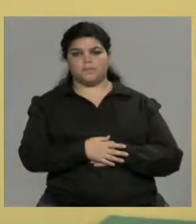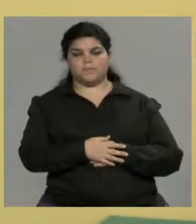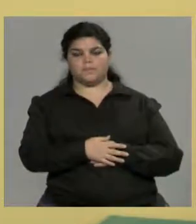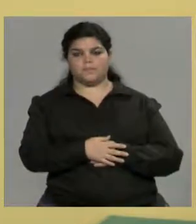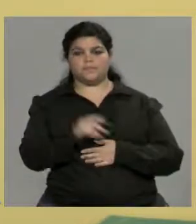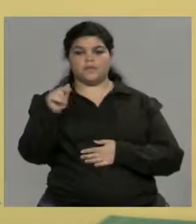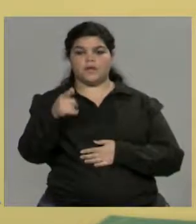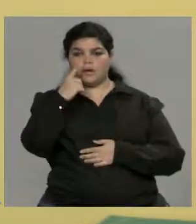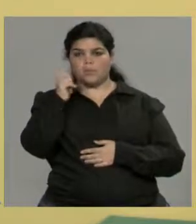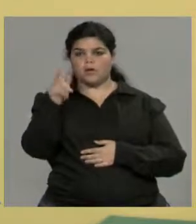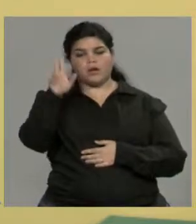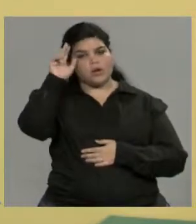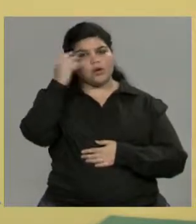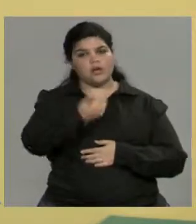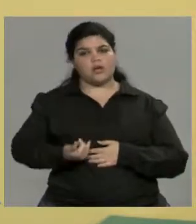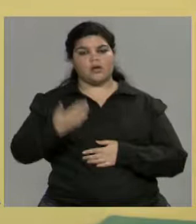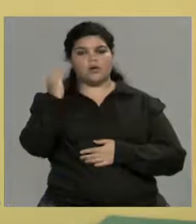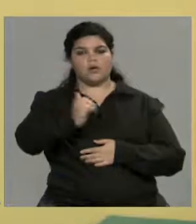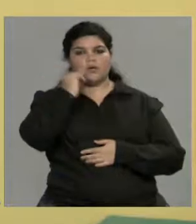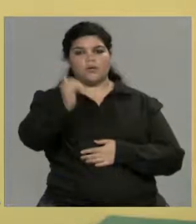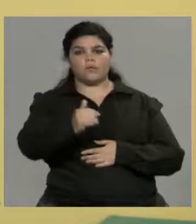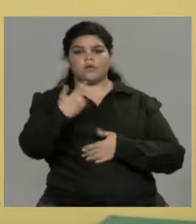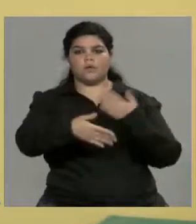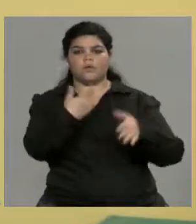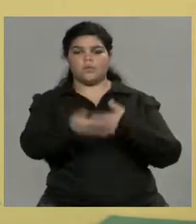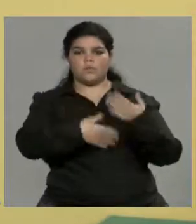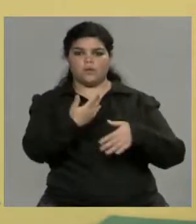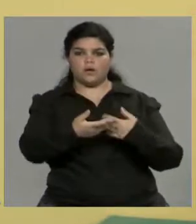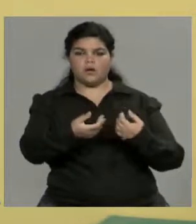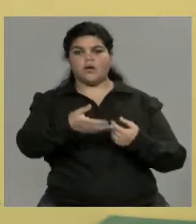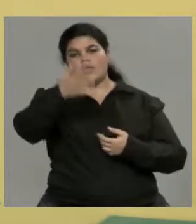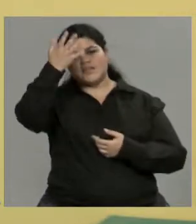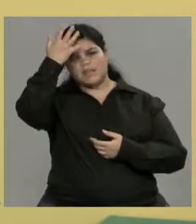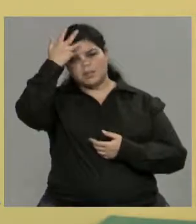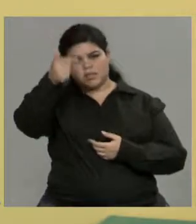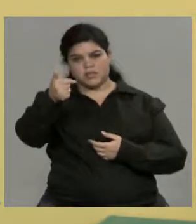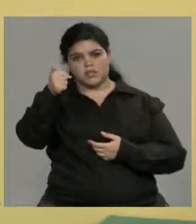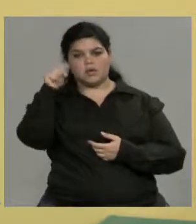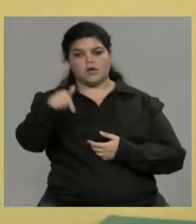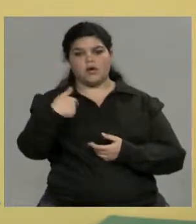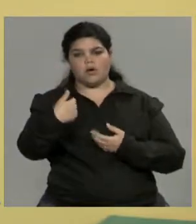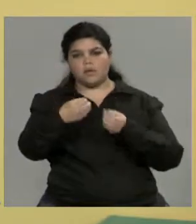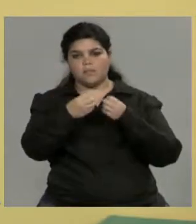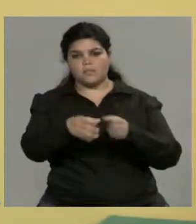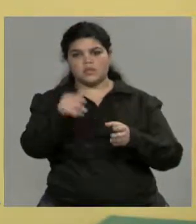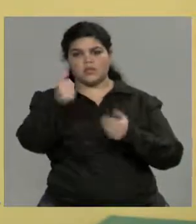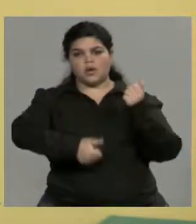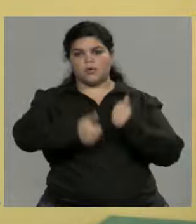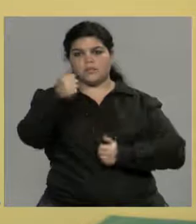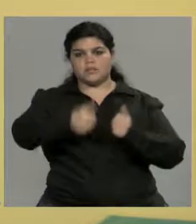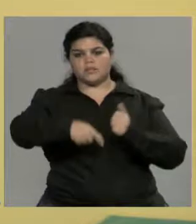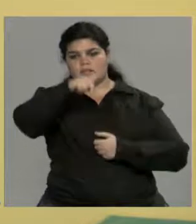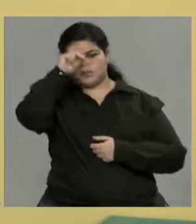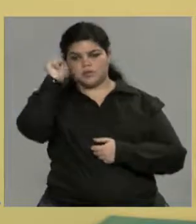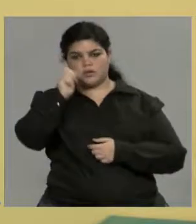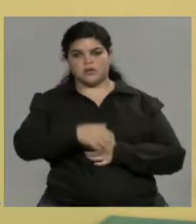Bien, allí pasaba Alfredo Cornejo entonces hablando de estos Juegos Deportivos Sanmartinianos que empiezan a competir a nivel ya nacional.